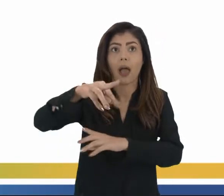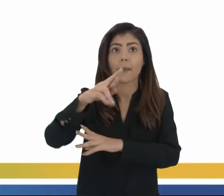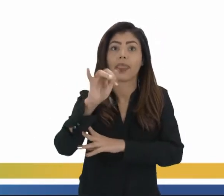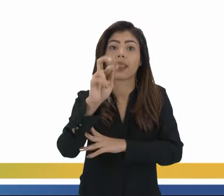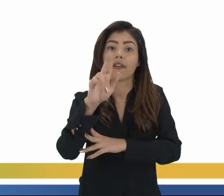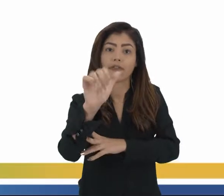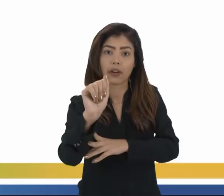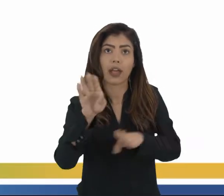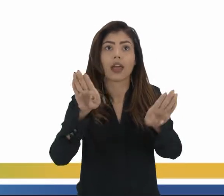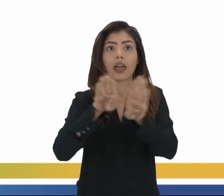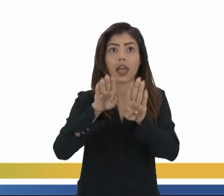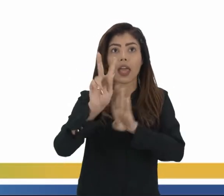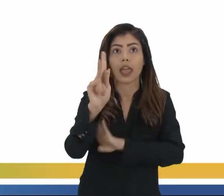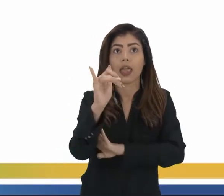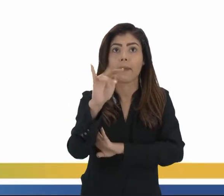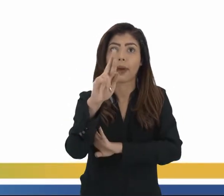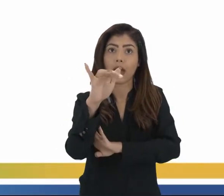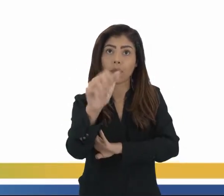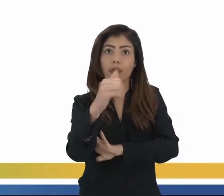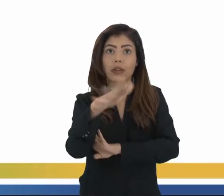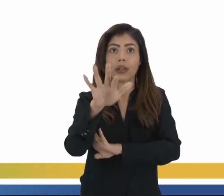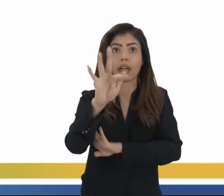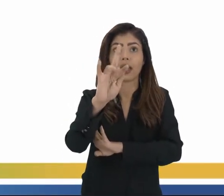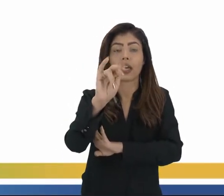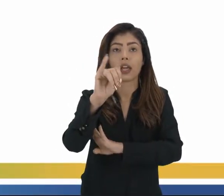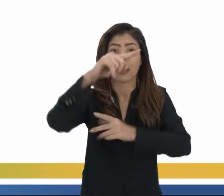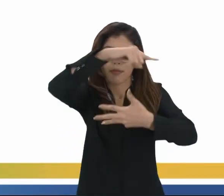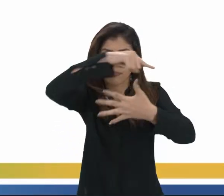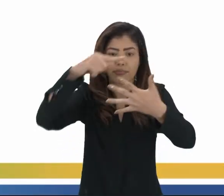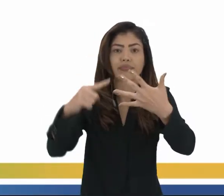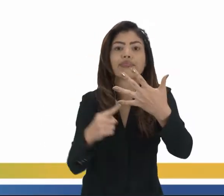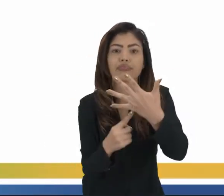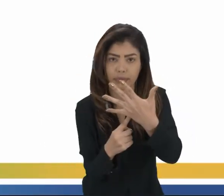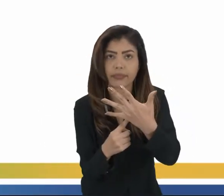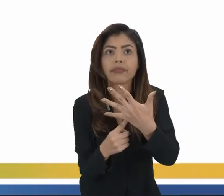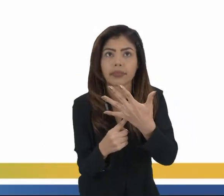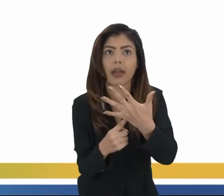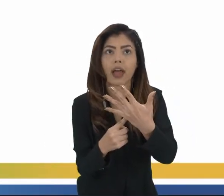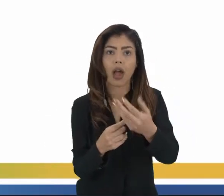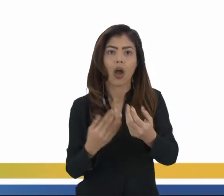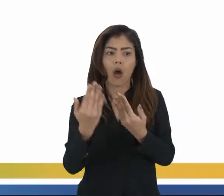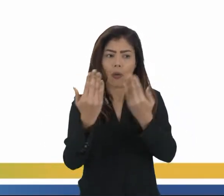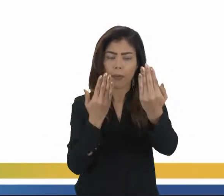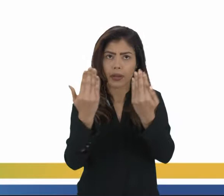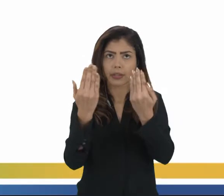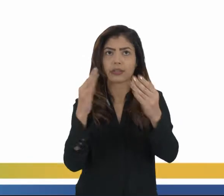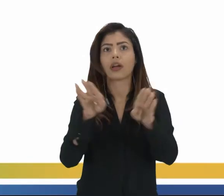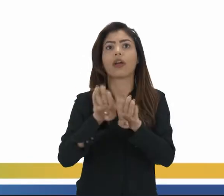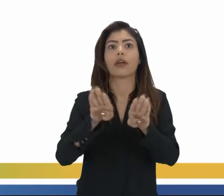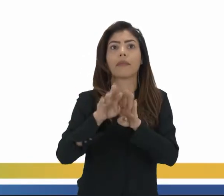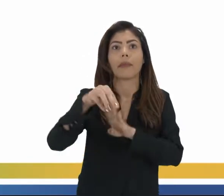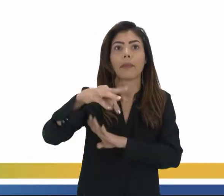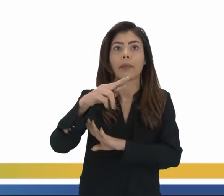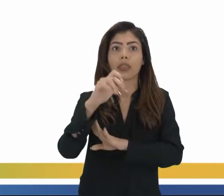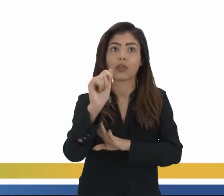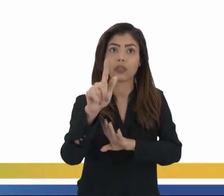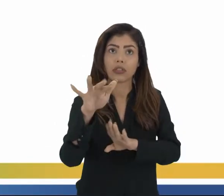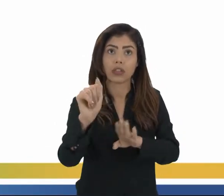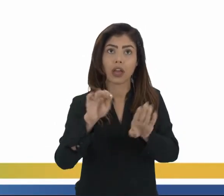metáfora, hipérbole, eufemismo, ironia, símil o comparación,